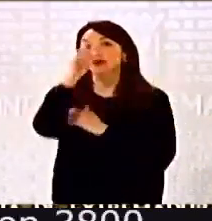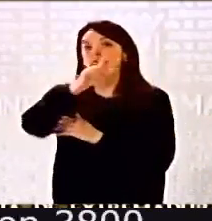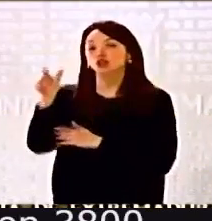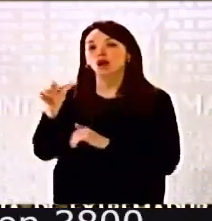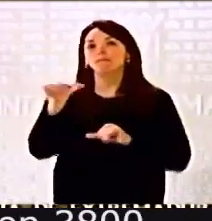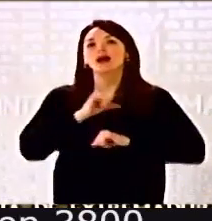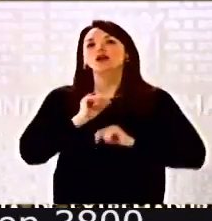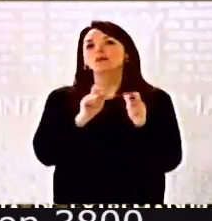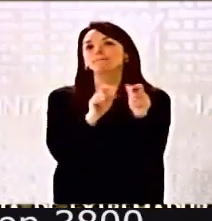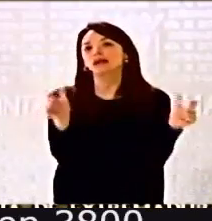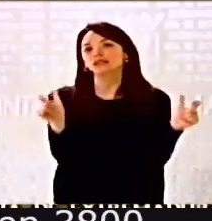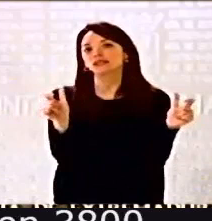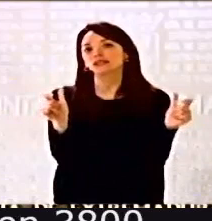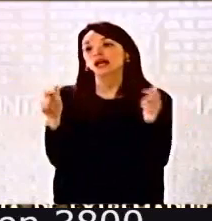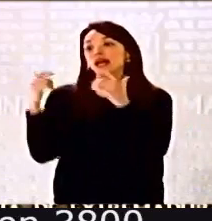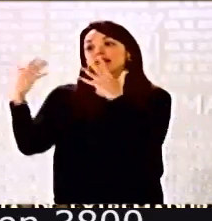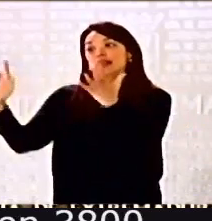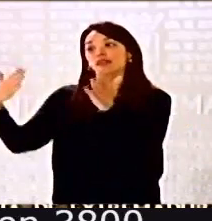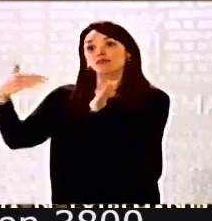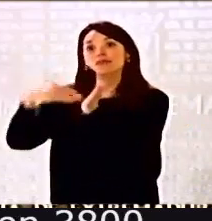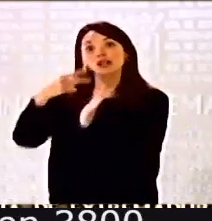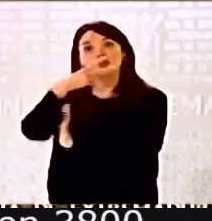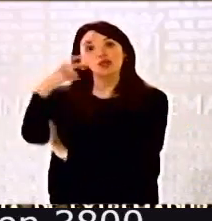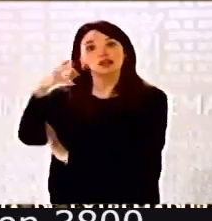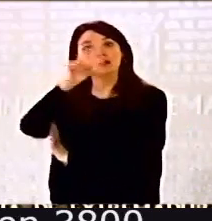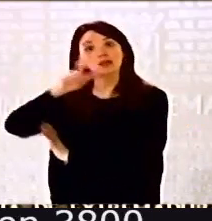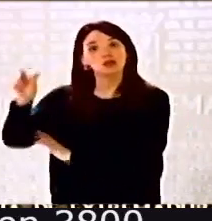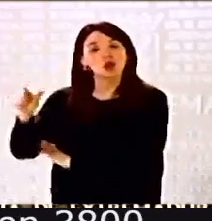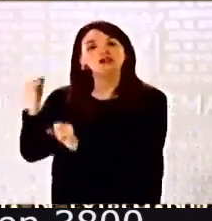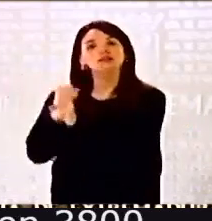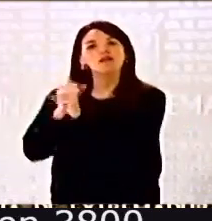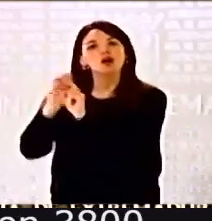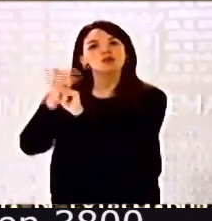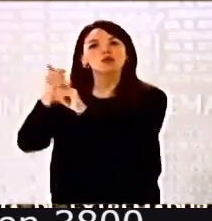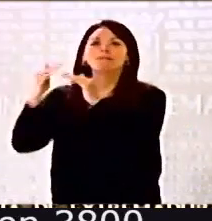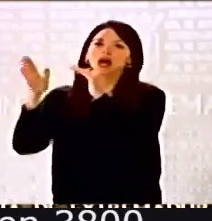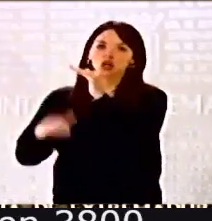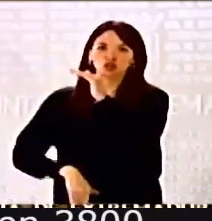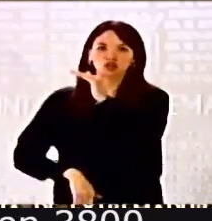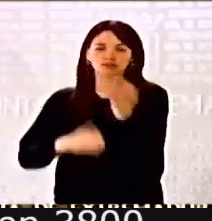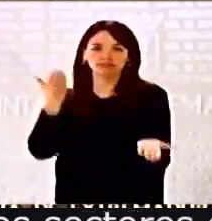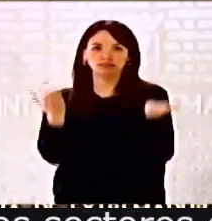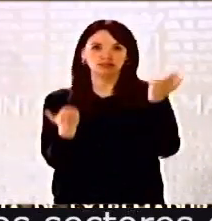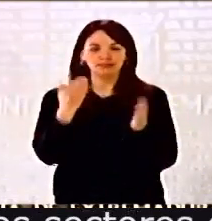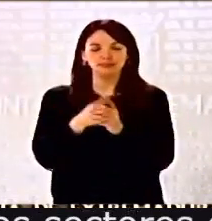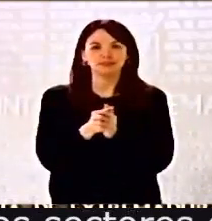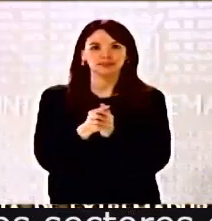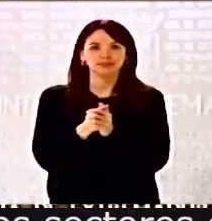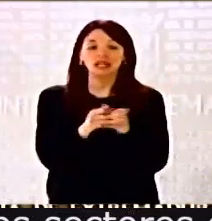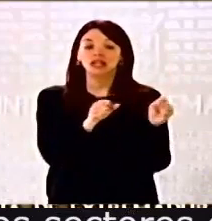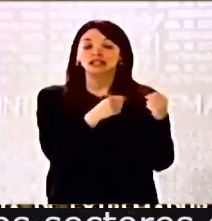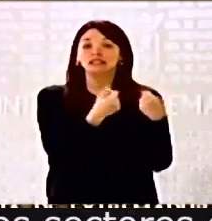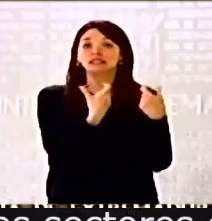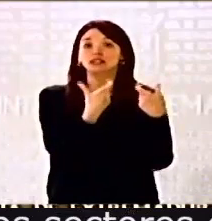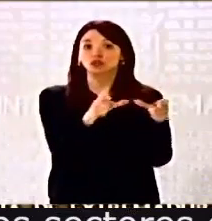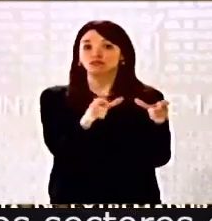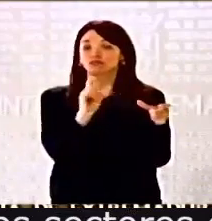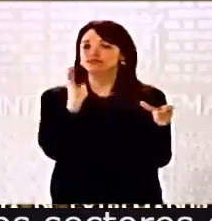ocupación en 10.200 personas. Los sectores que se ven más afectados en la comparativa